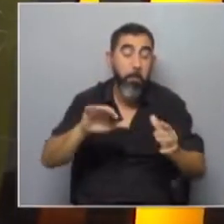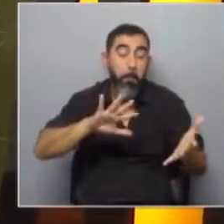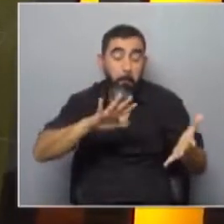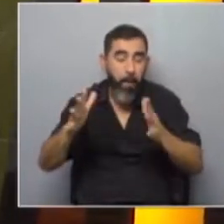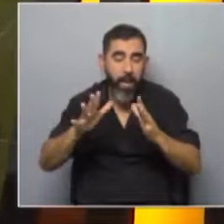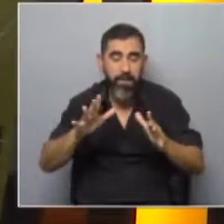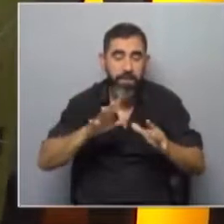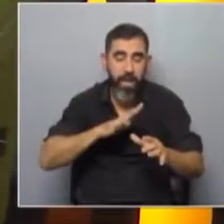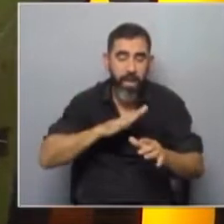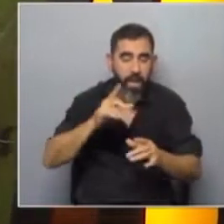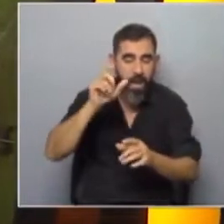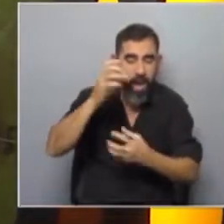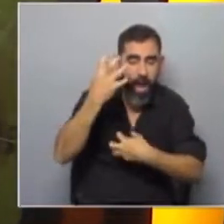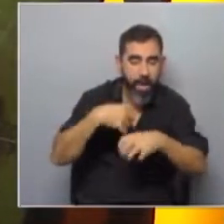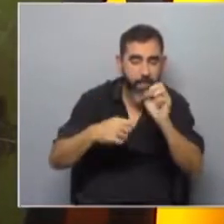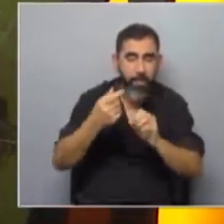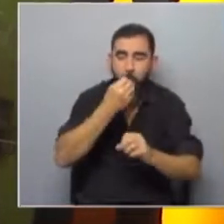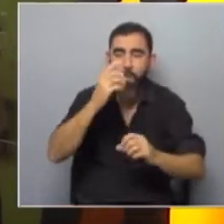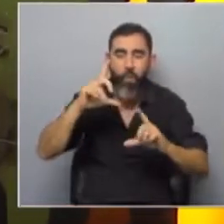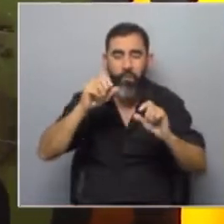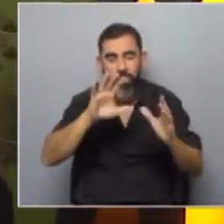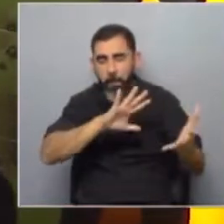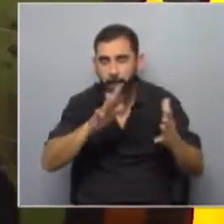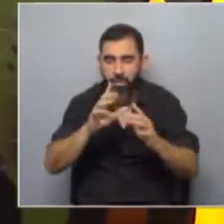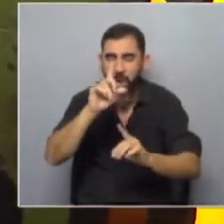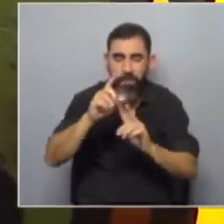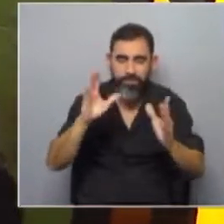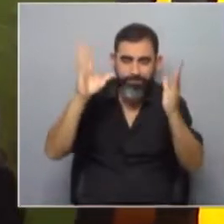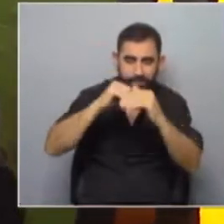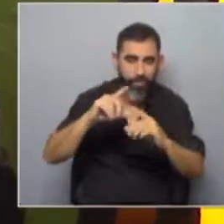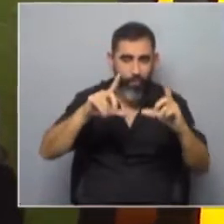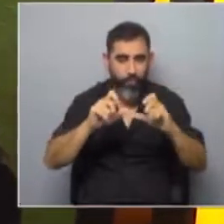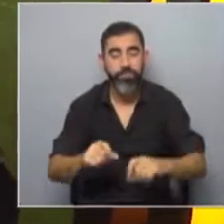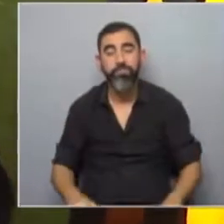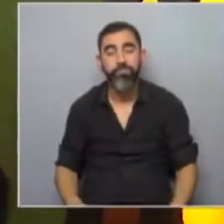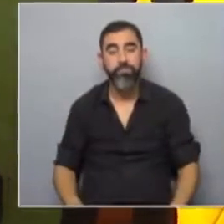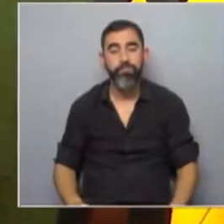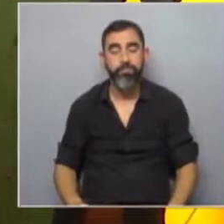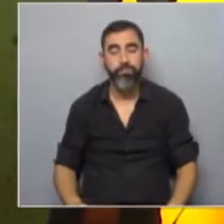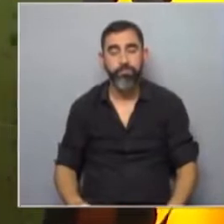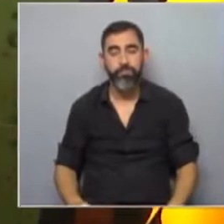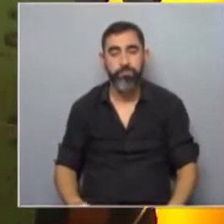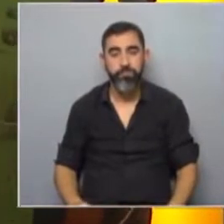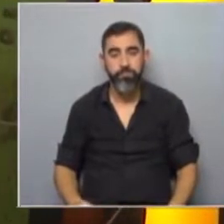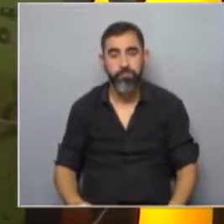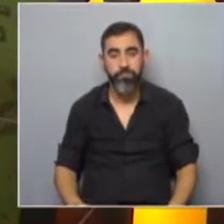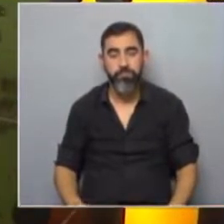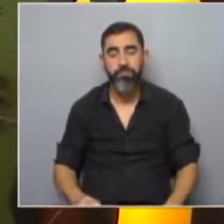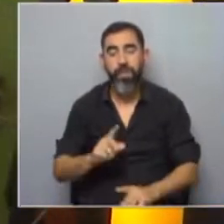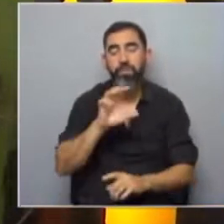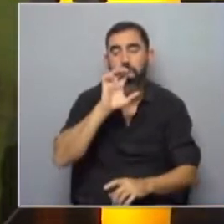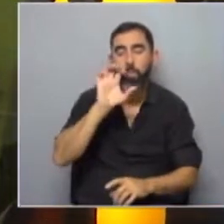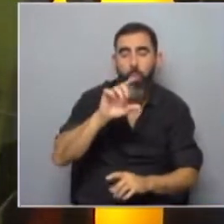planta arándanos. Un sereno lo filmó con su celular y es inequívoco una filmación, entonces estaba bueno como